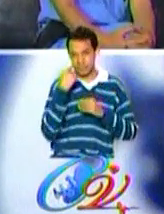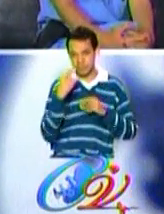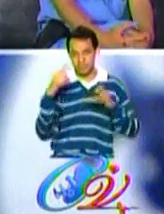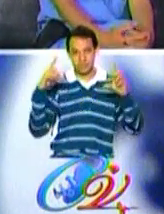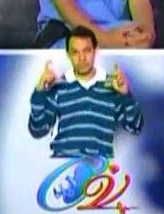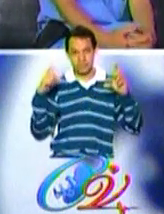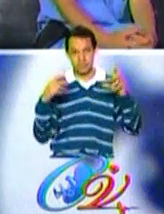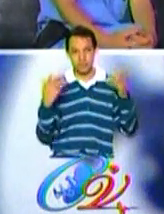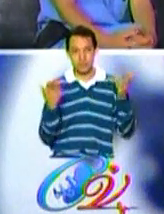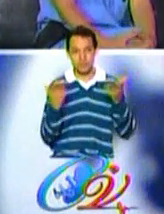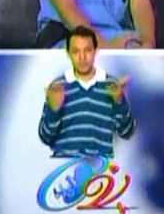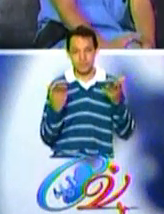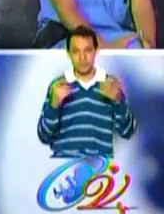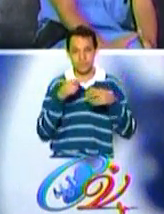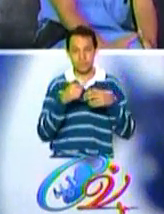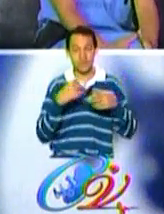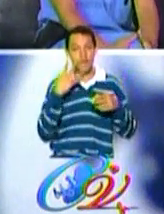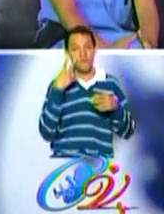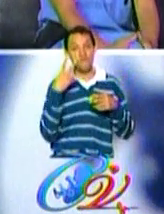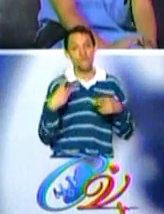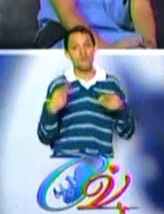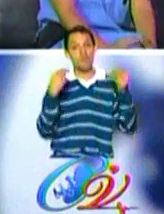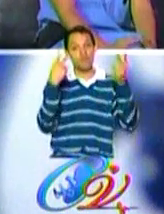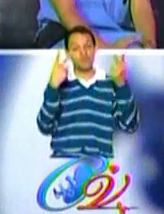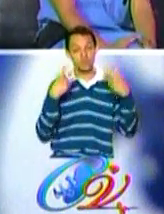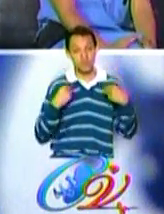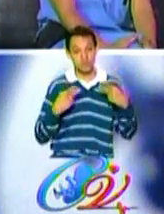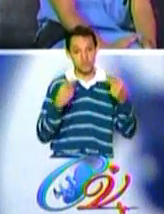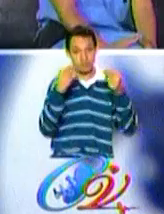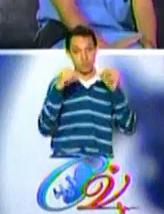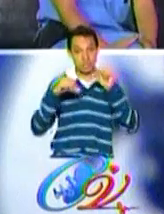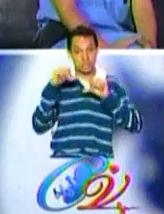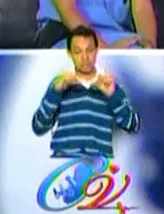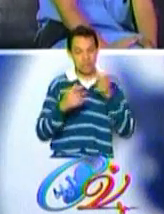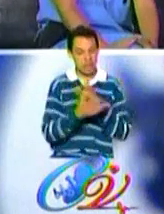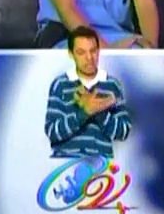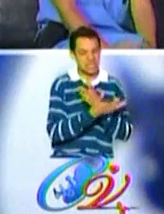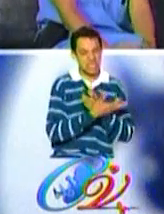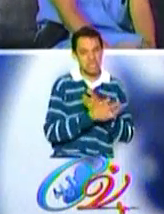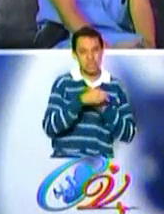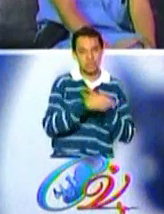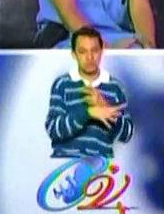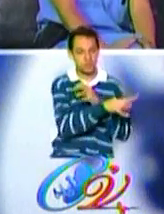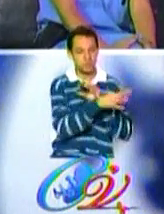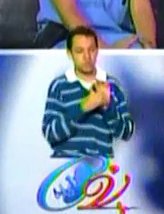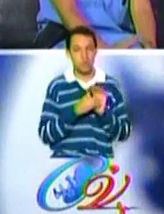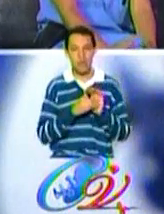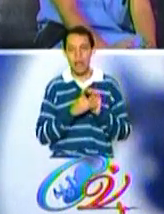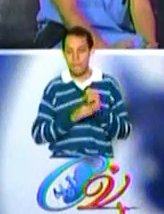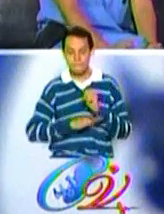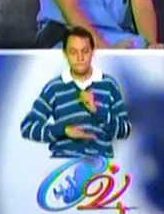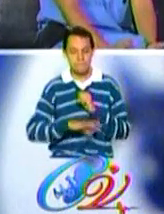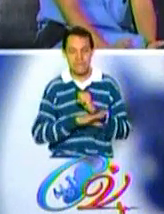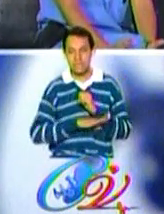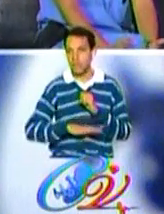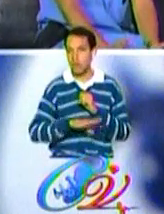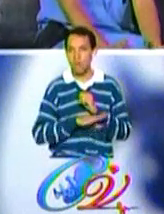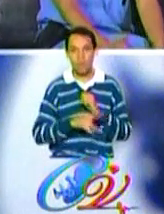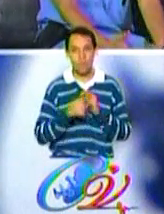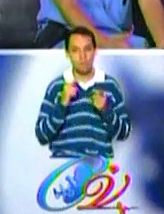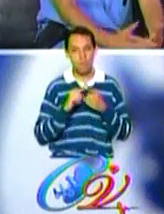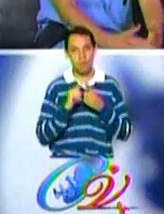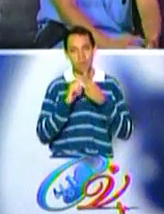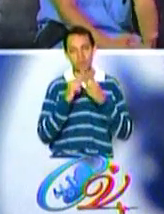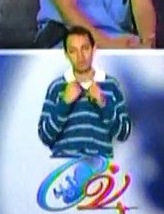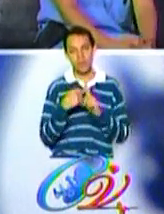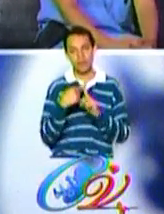es el ciclo de Krebs, algo famoso pues en la biología, que básicamente muestra cómo uno genera energía en el